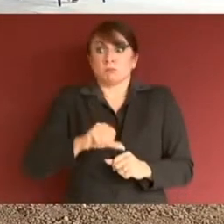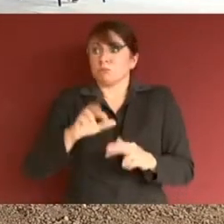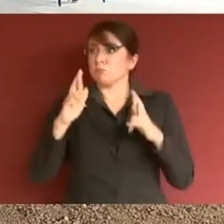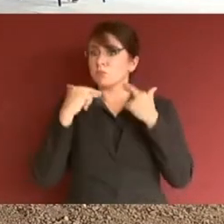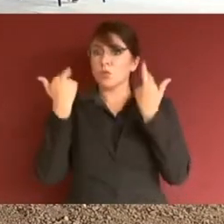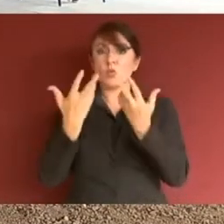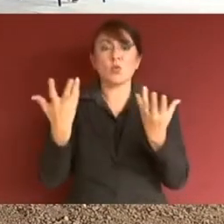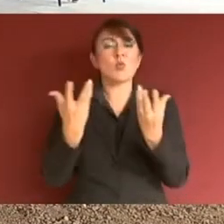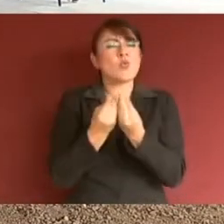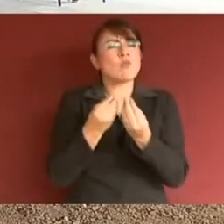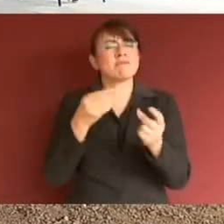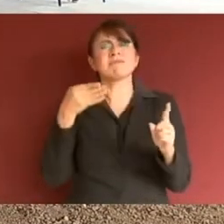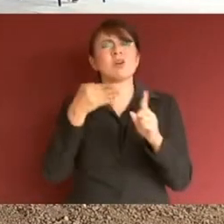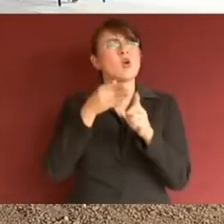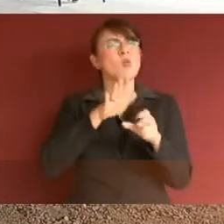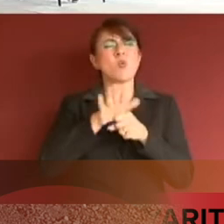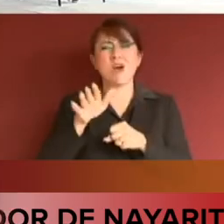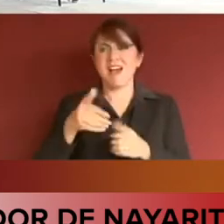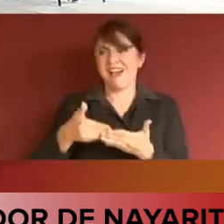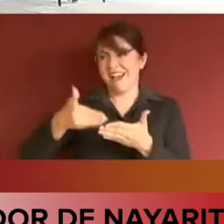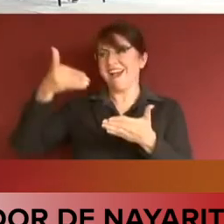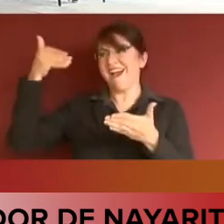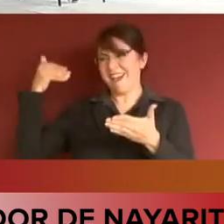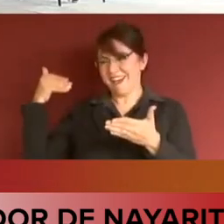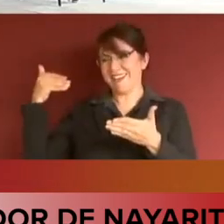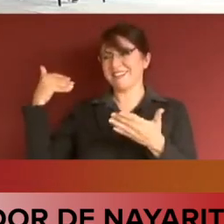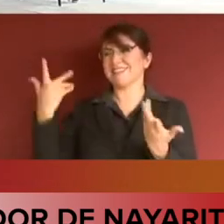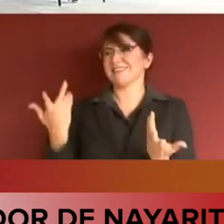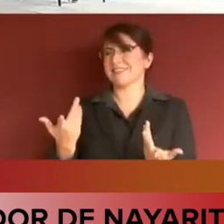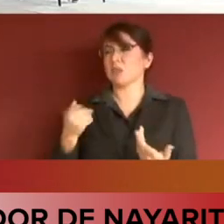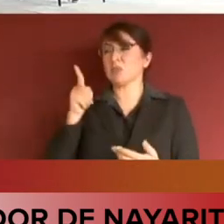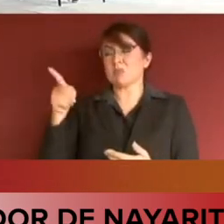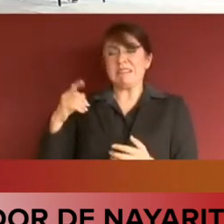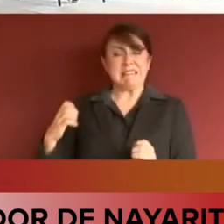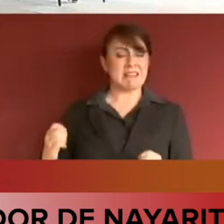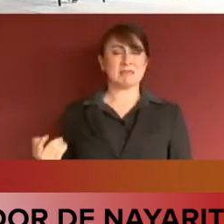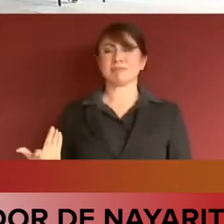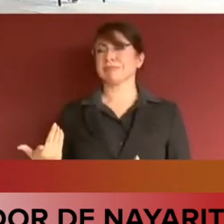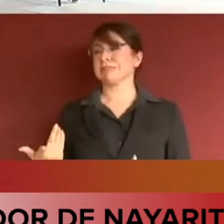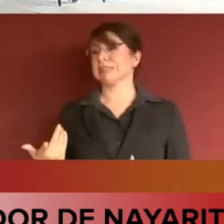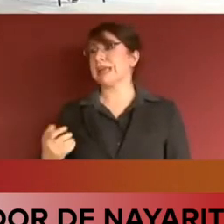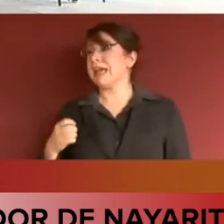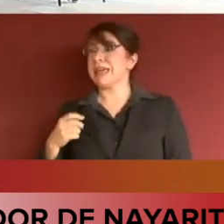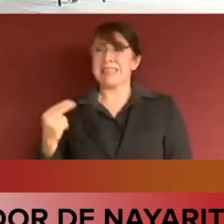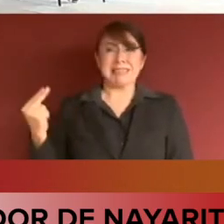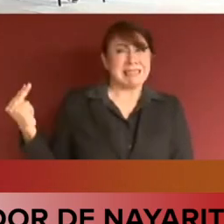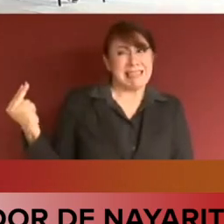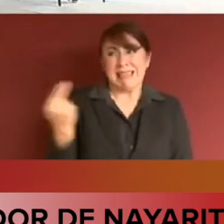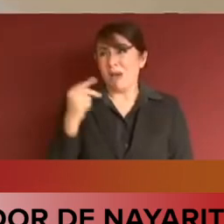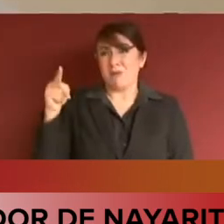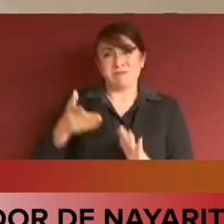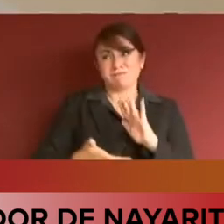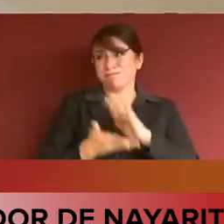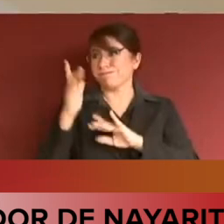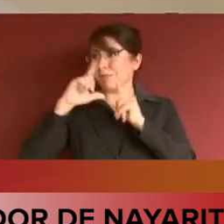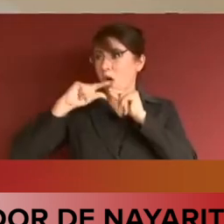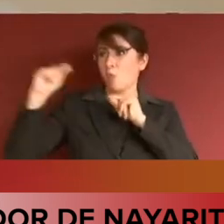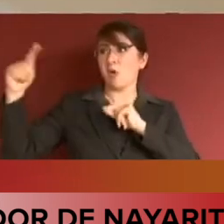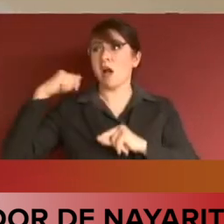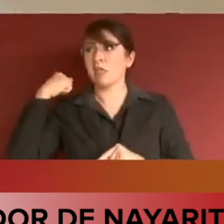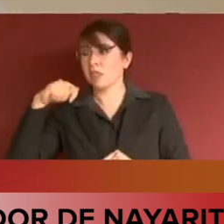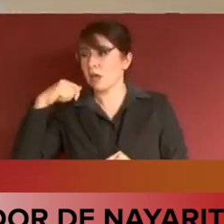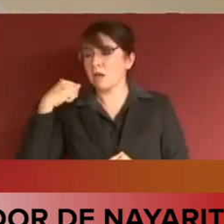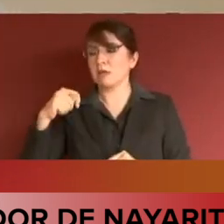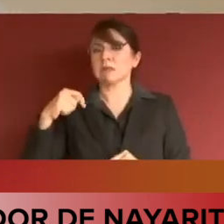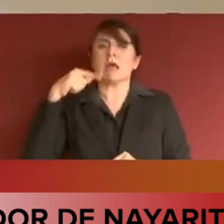un espacio que en su anterior gira de trabajo por la emergencia en Tabasco tuvo que postergarse por su